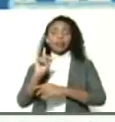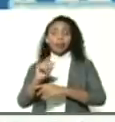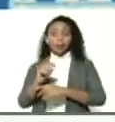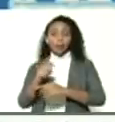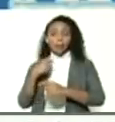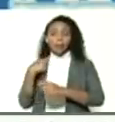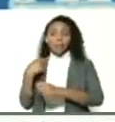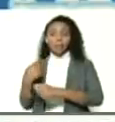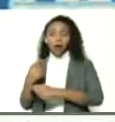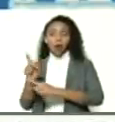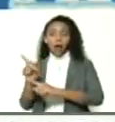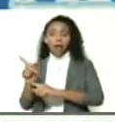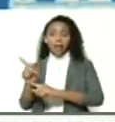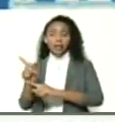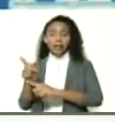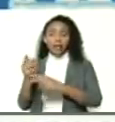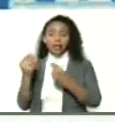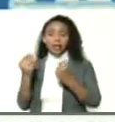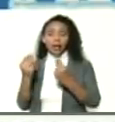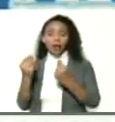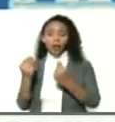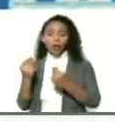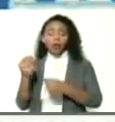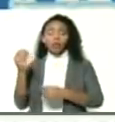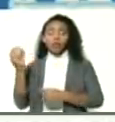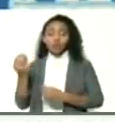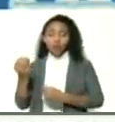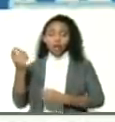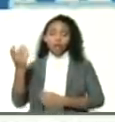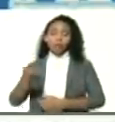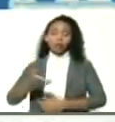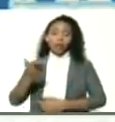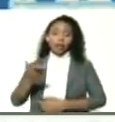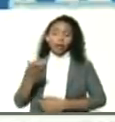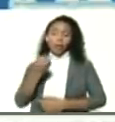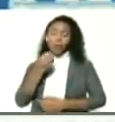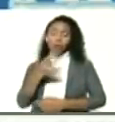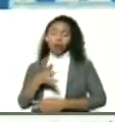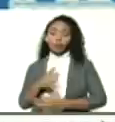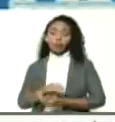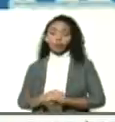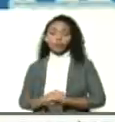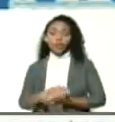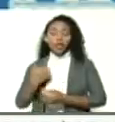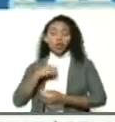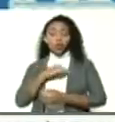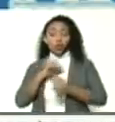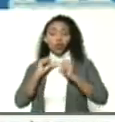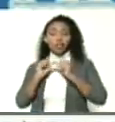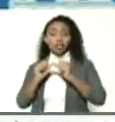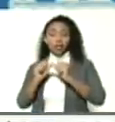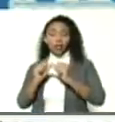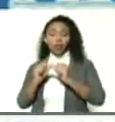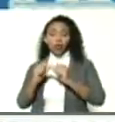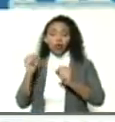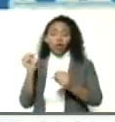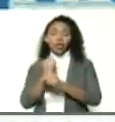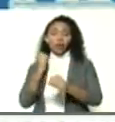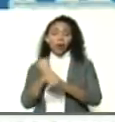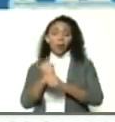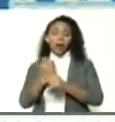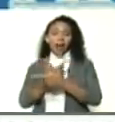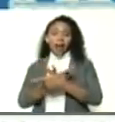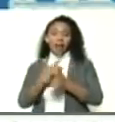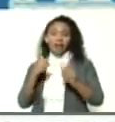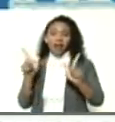a cancelar este monto tan necesario. Bueno, nosotros seguimos en las gestiones para